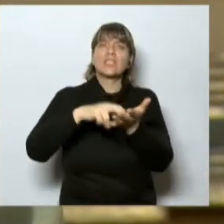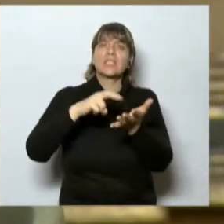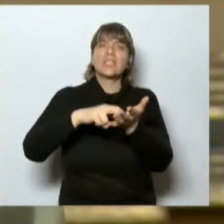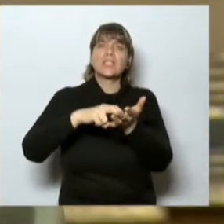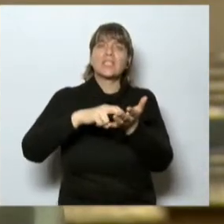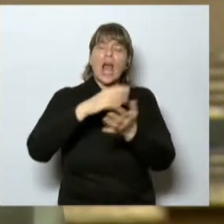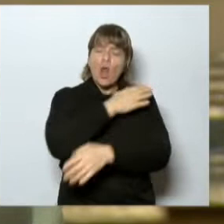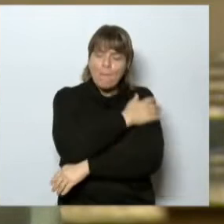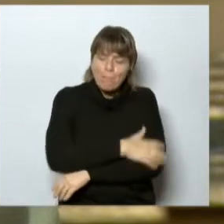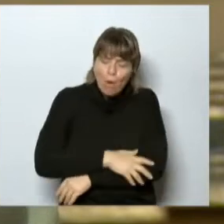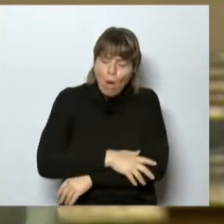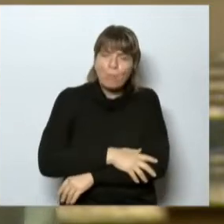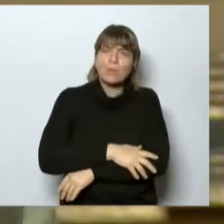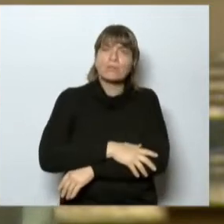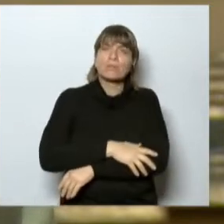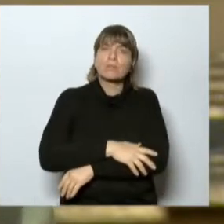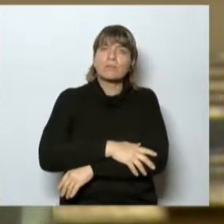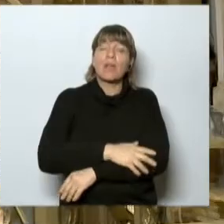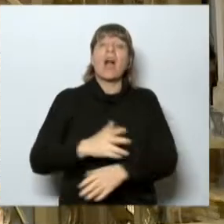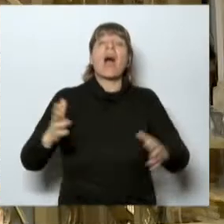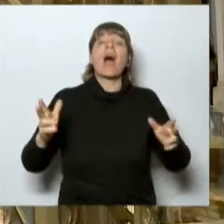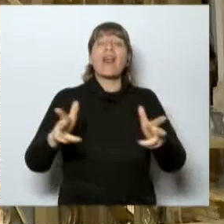los pobres.